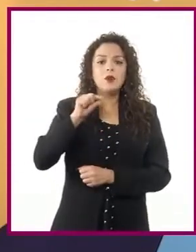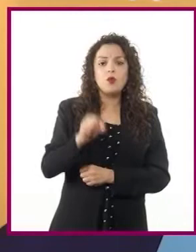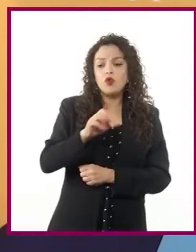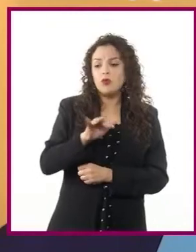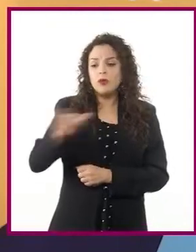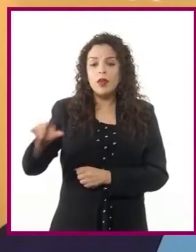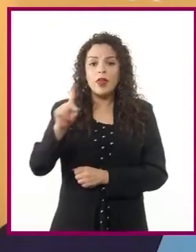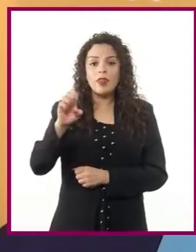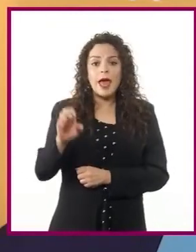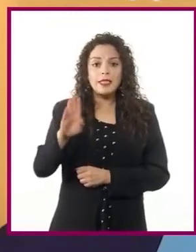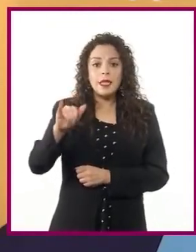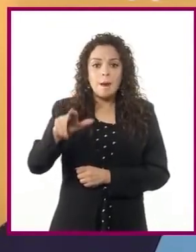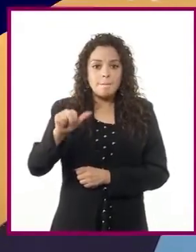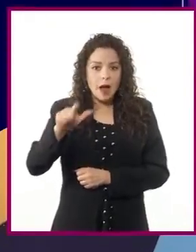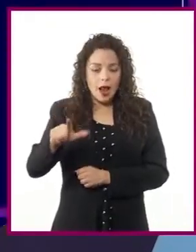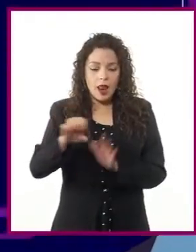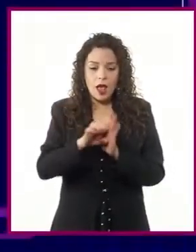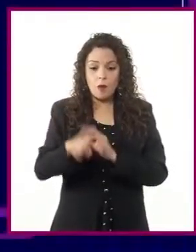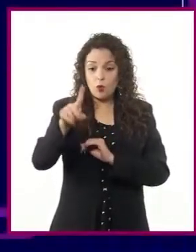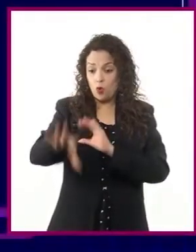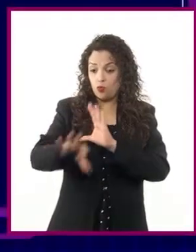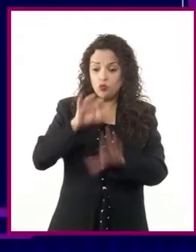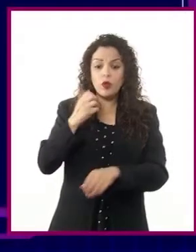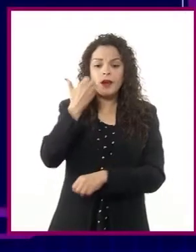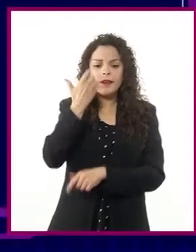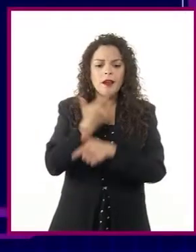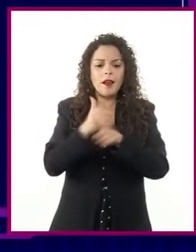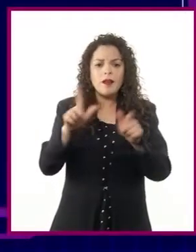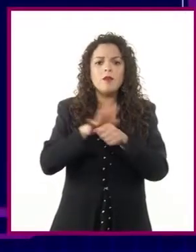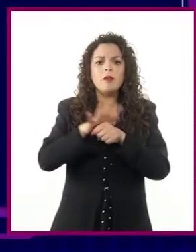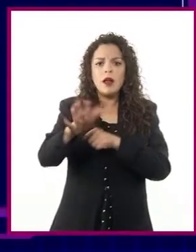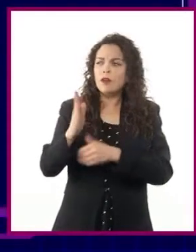tomamos cualquiera de las unidades de la tabla, la que se